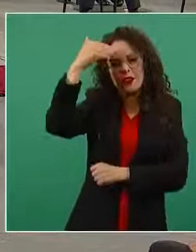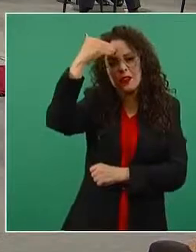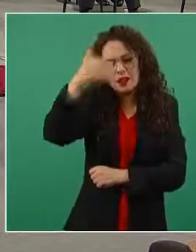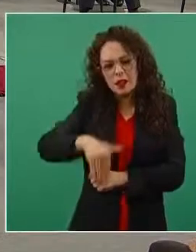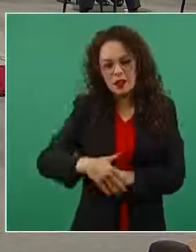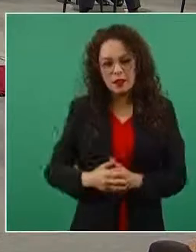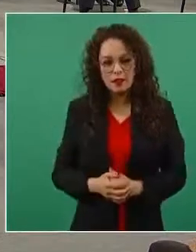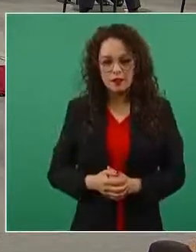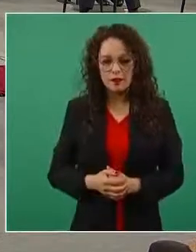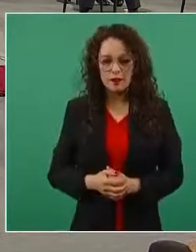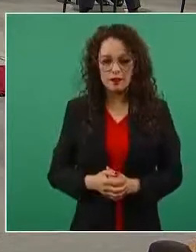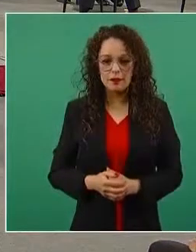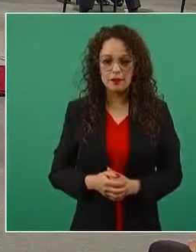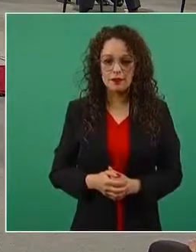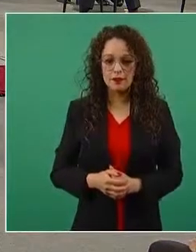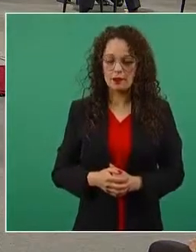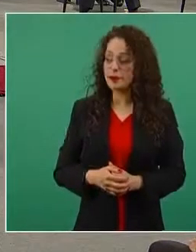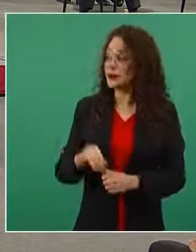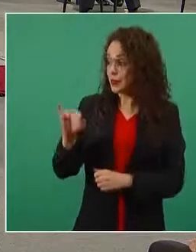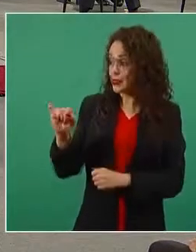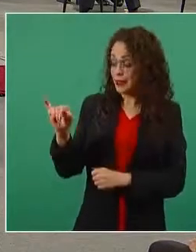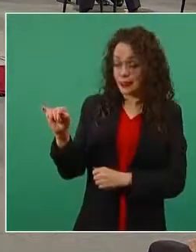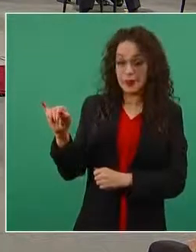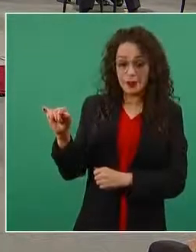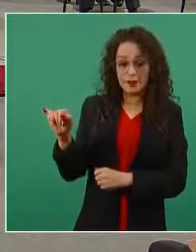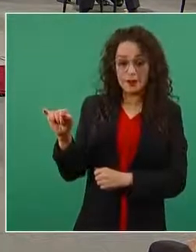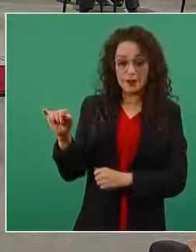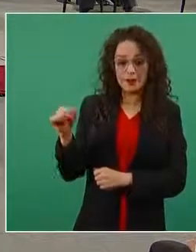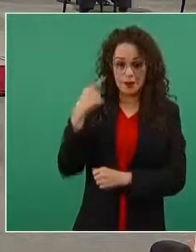Sí. A ver,